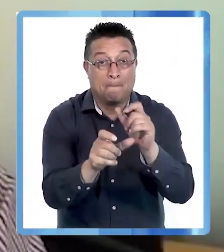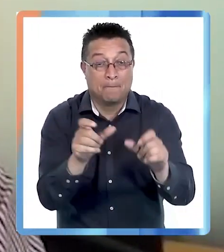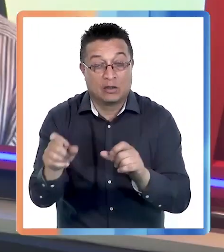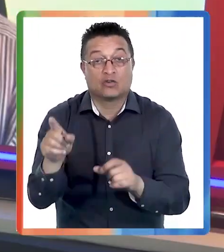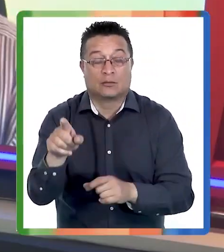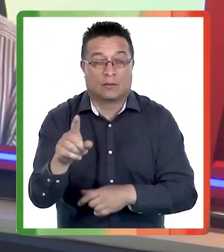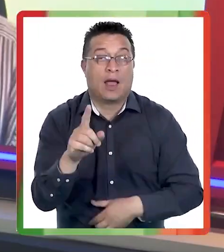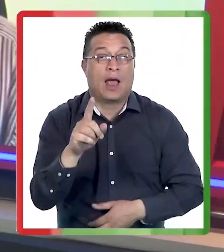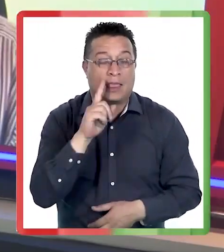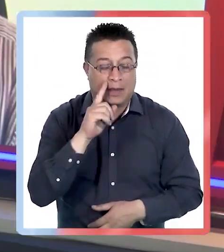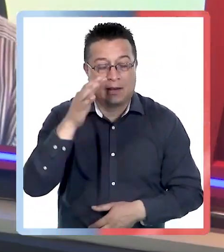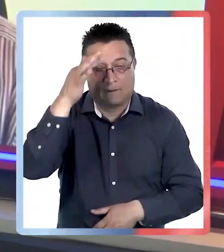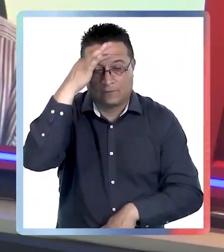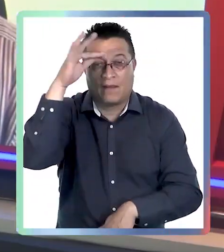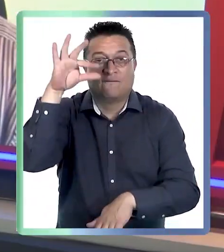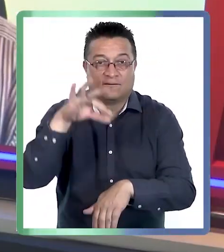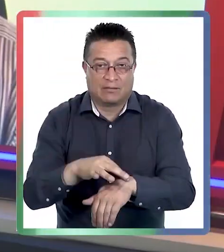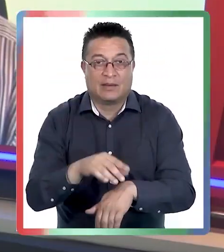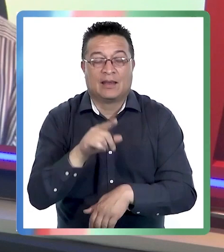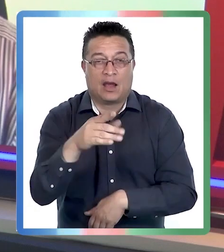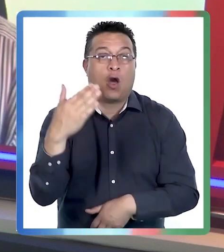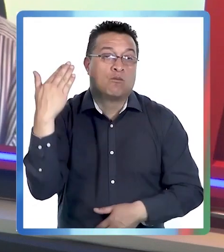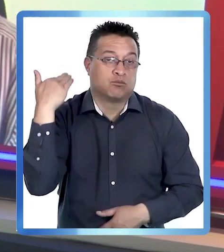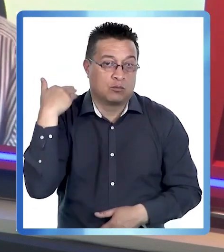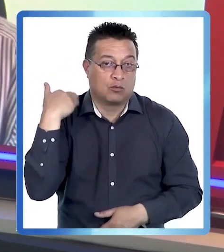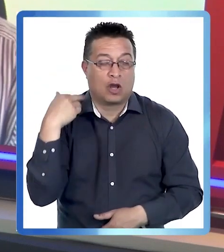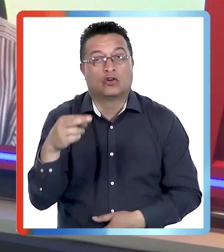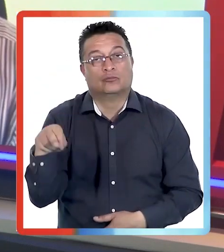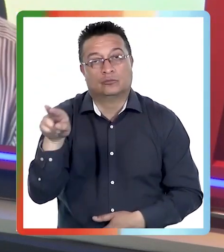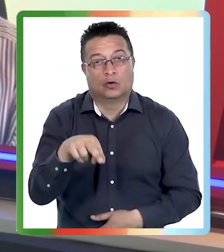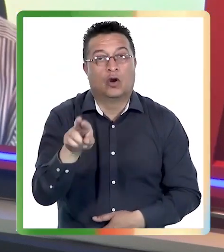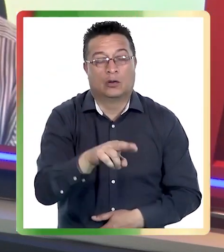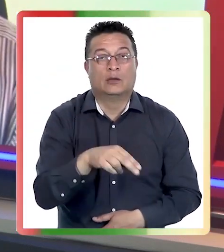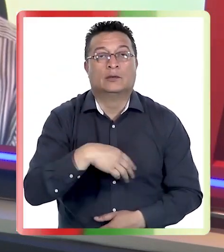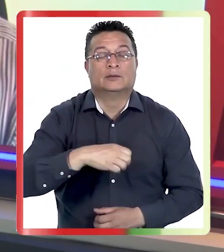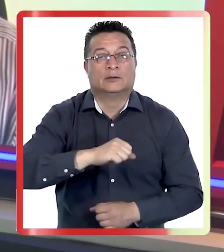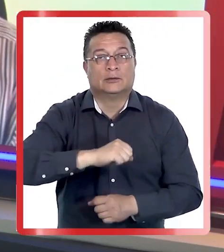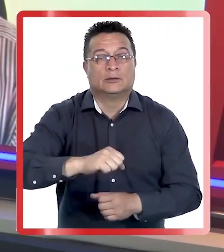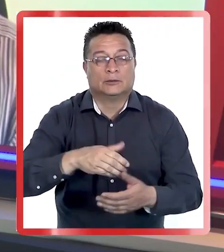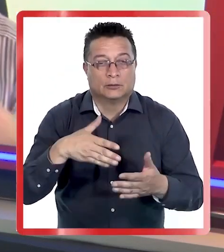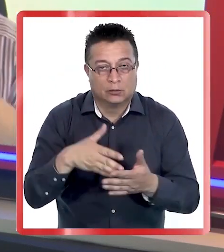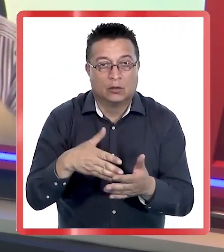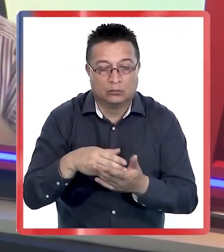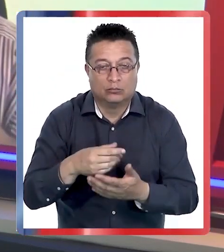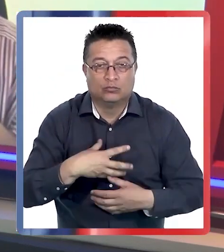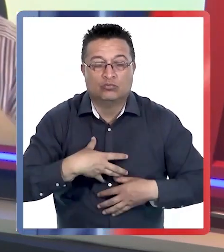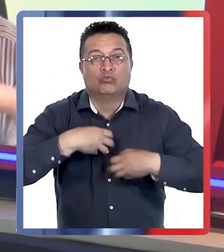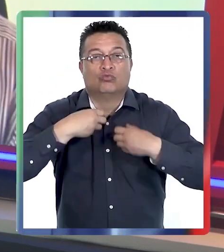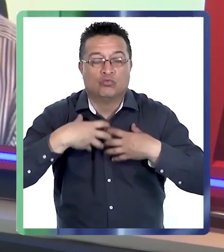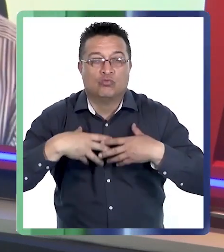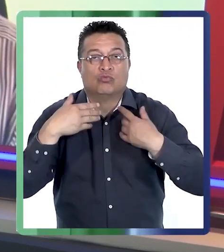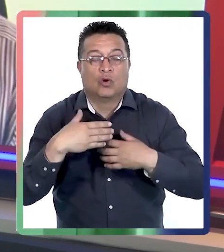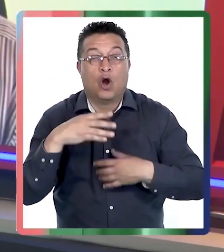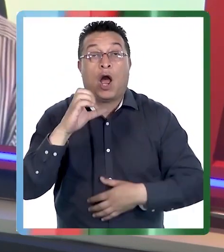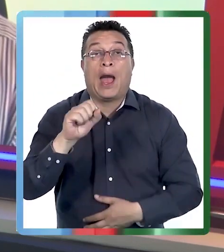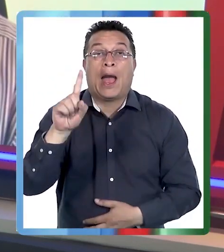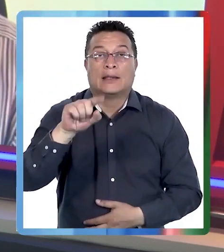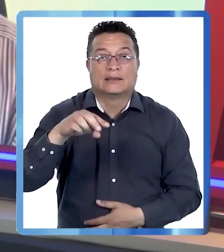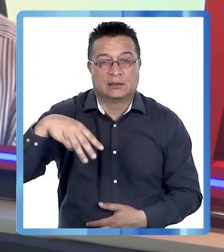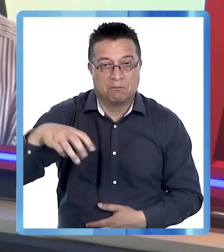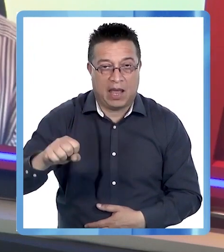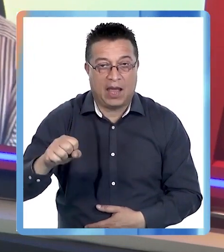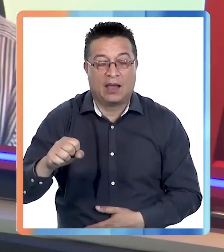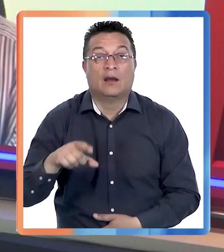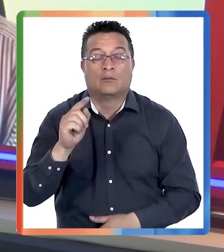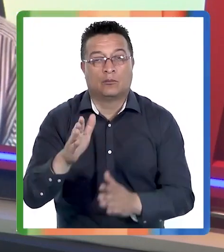y las personas que tienen enfermedades pulmonares crónicas como limitación crónica a flujo aéreo o